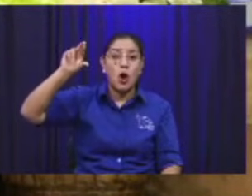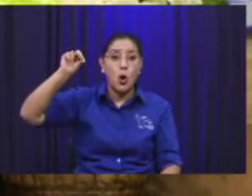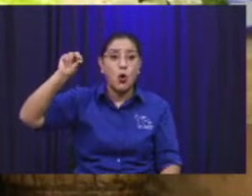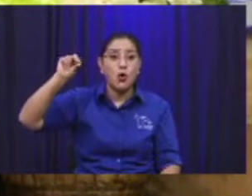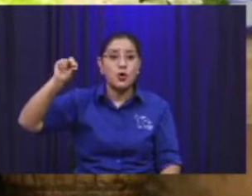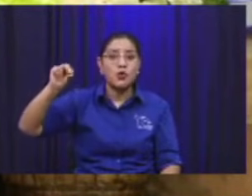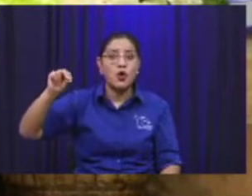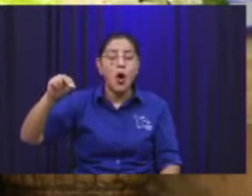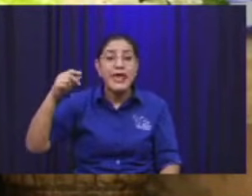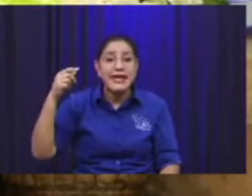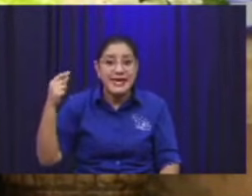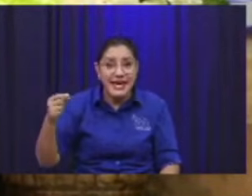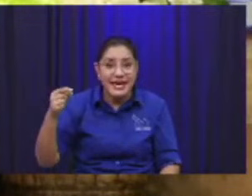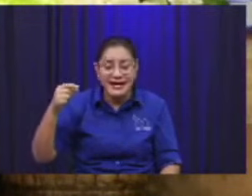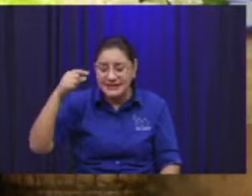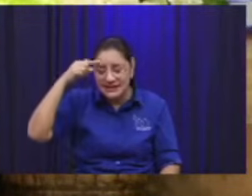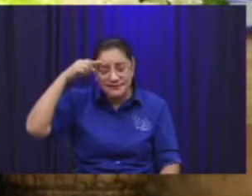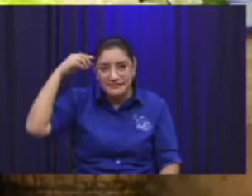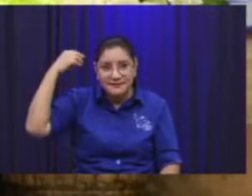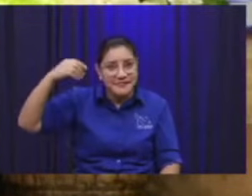y qué habilidad